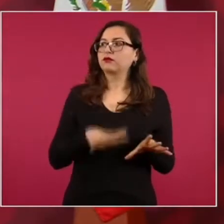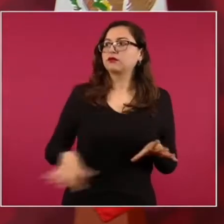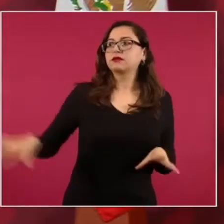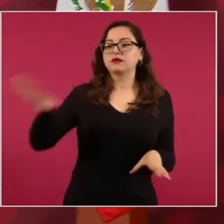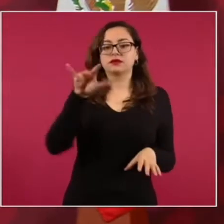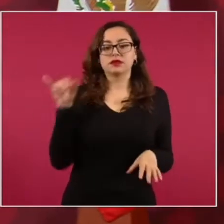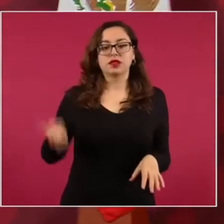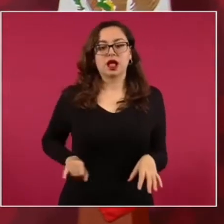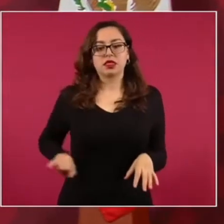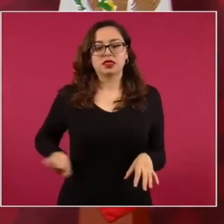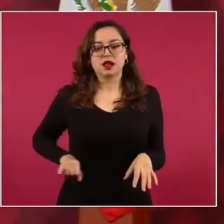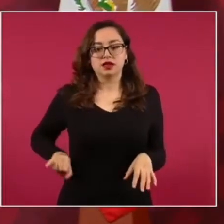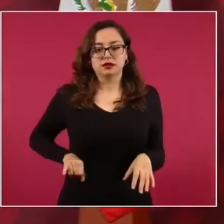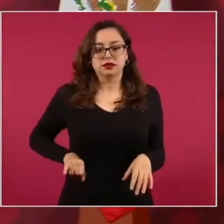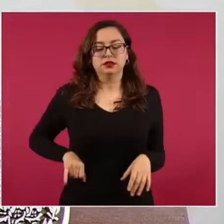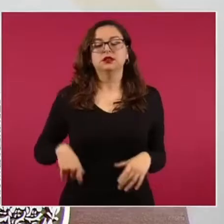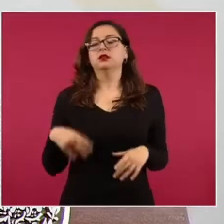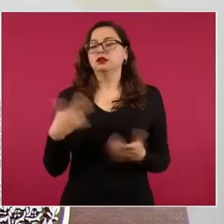que haya trabajo.